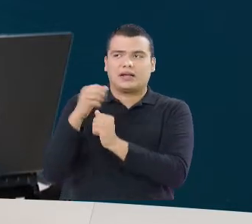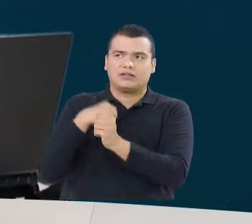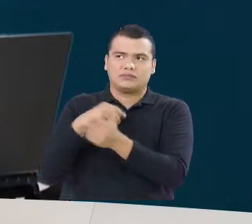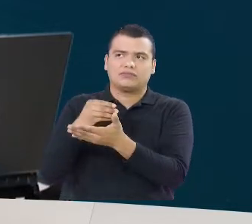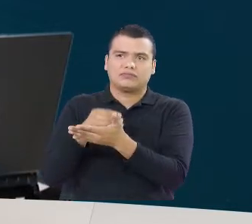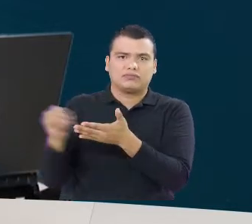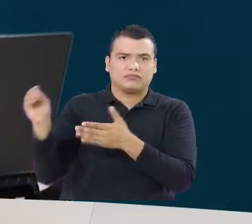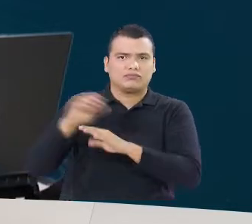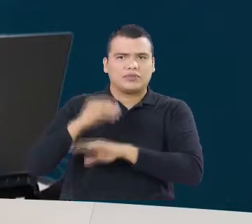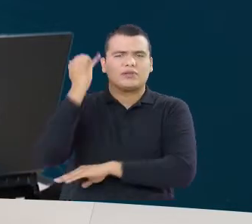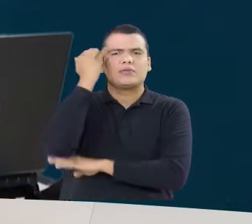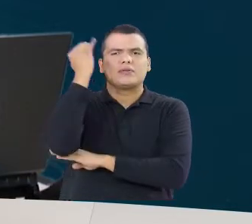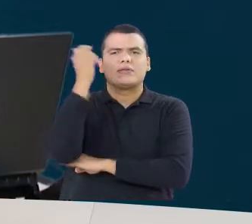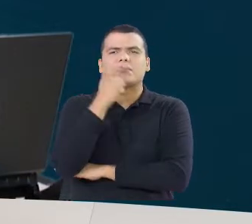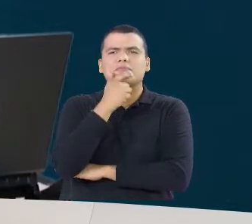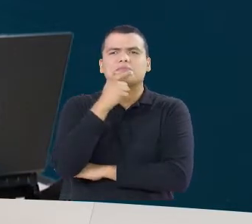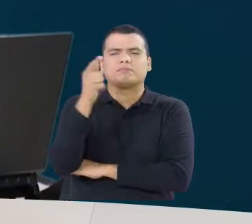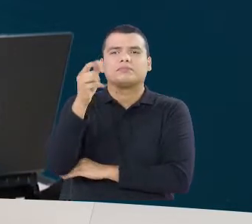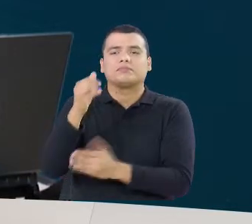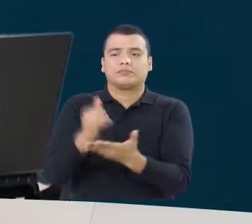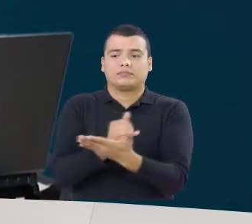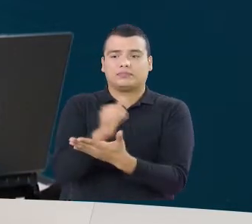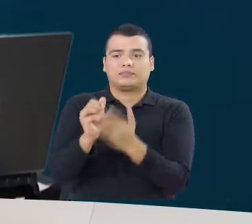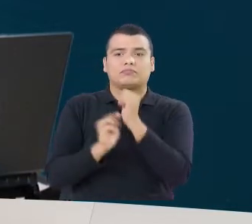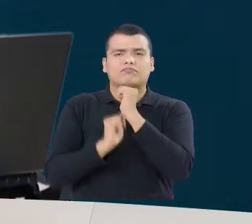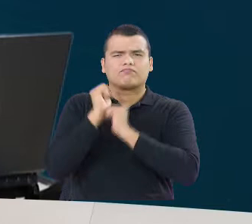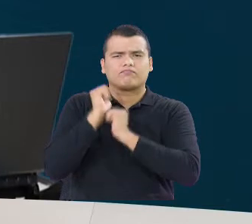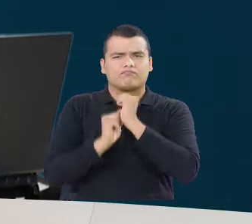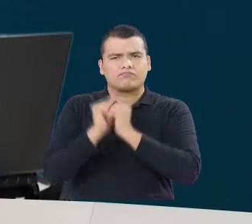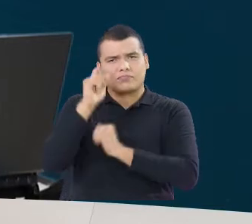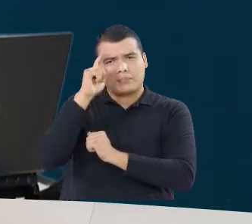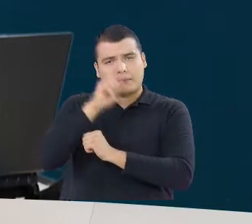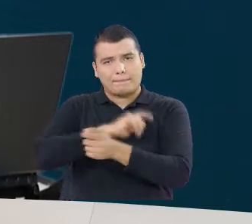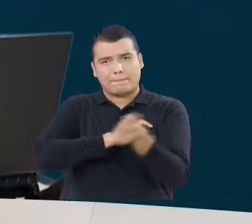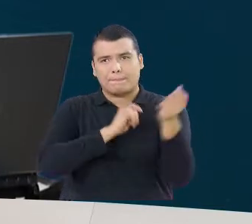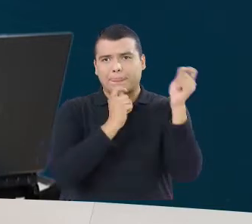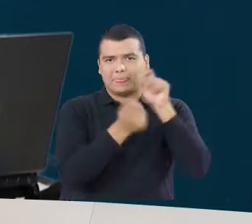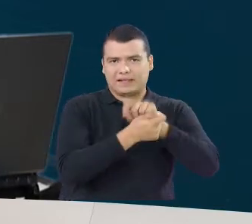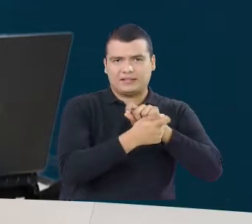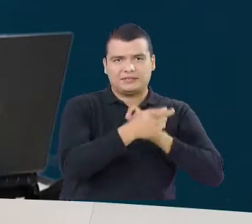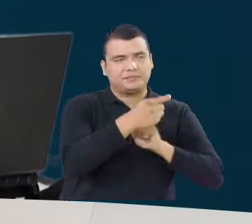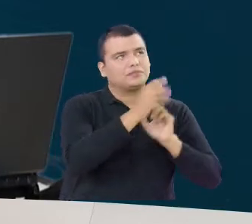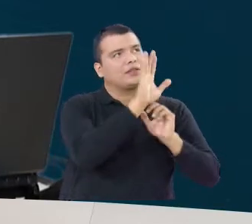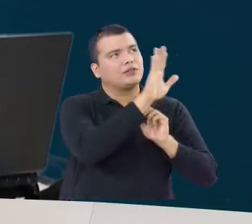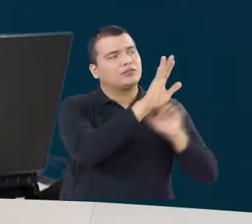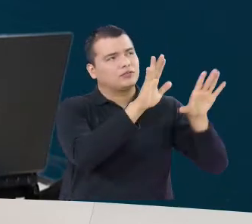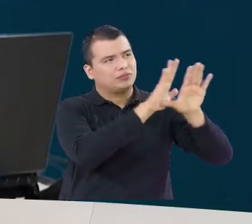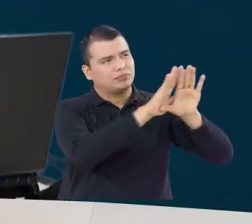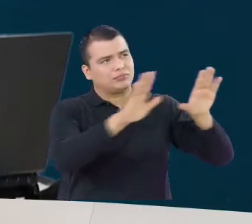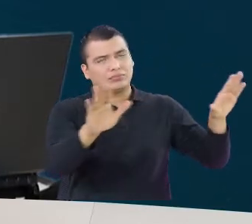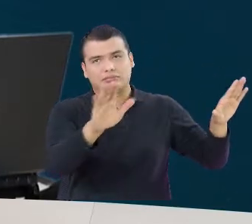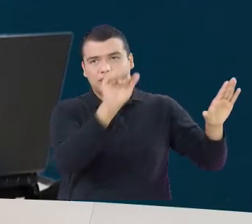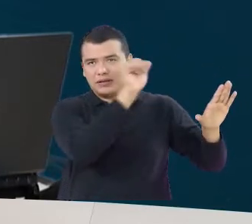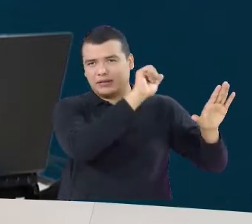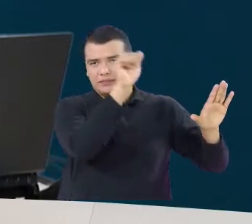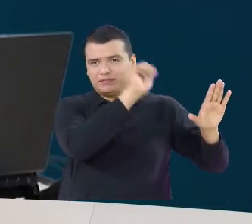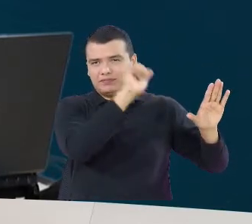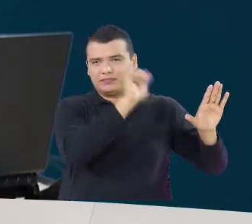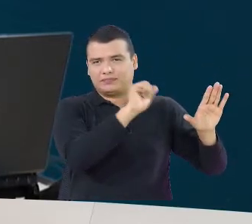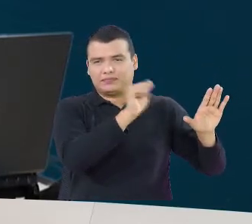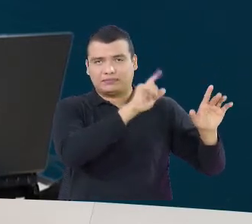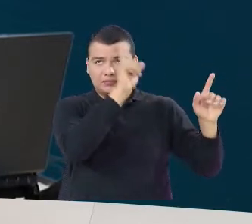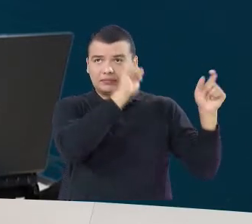idea de volver los tableros borrables en máquinas de